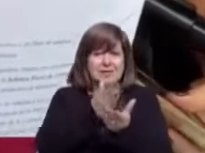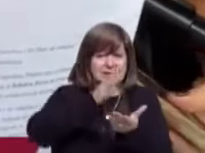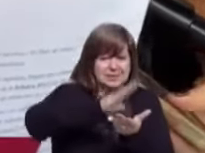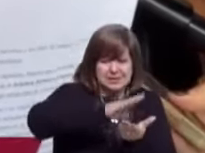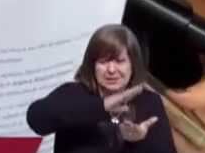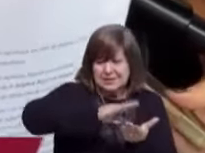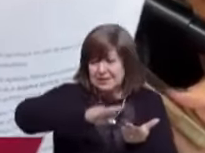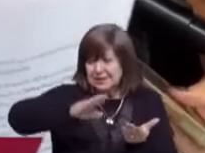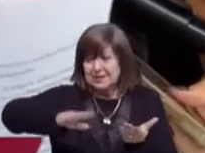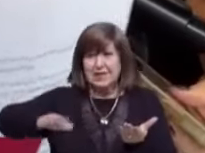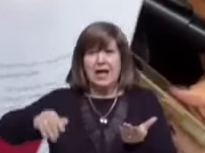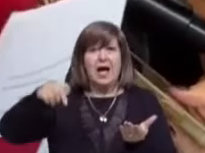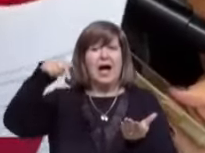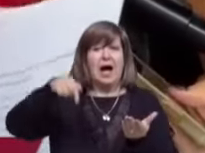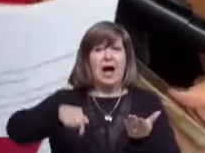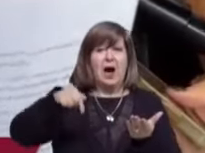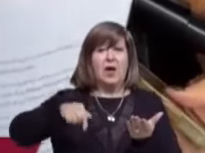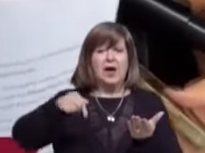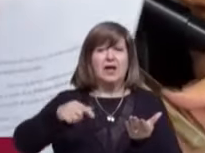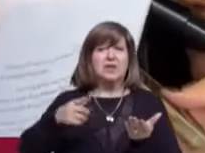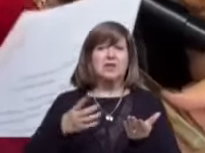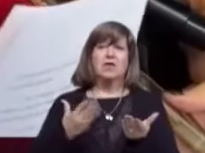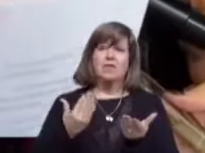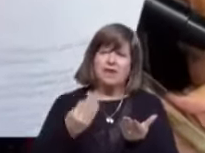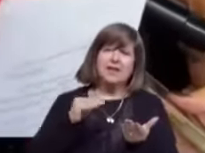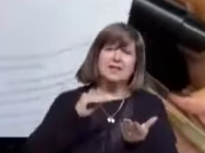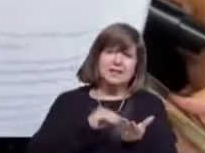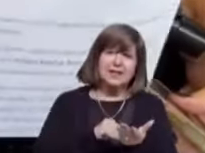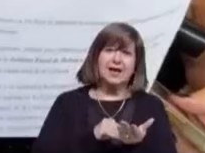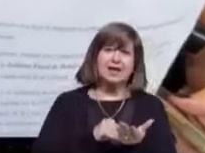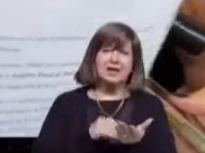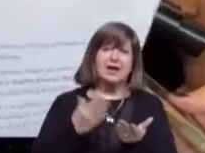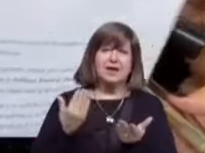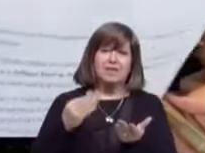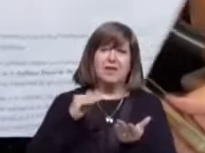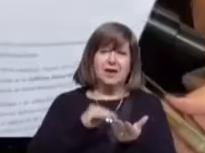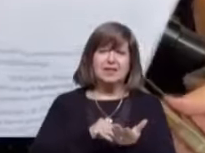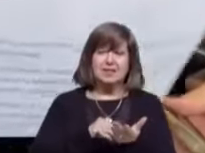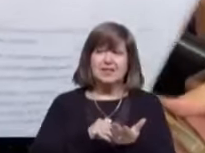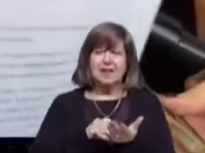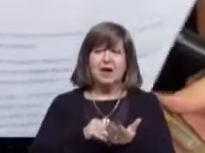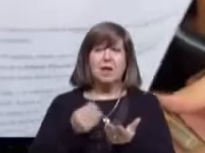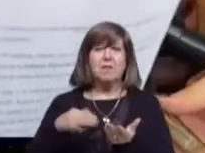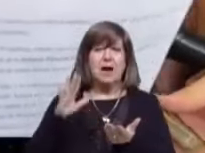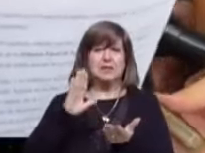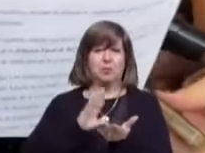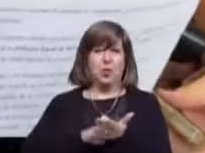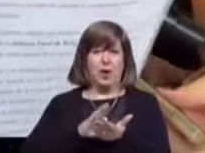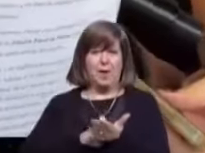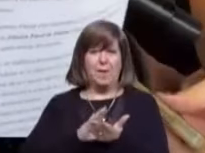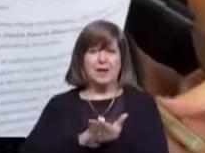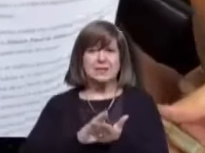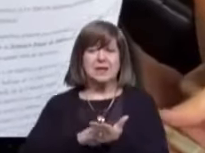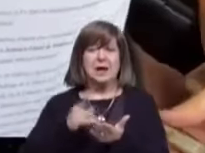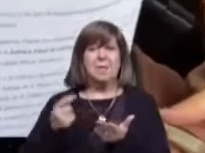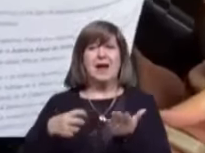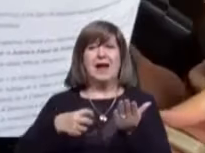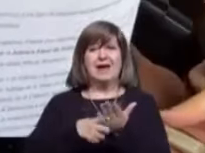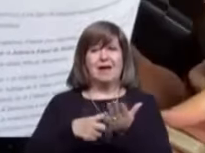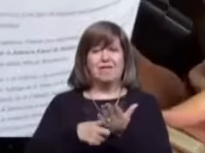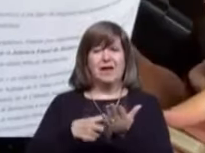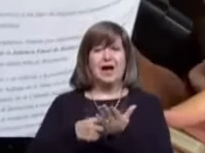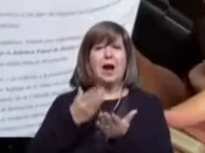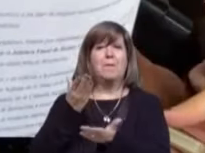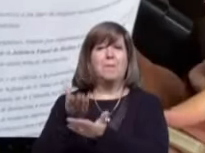que en la actualidad no se logra satisfacer el estándar convic necesario para que el Ministerio Público fiscal pueda solicitar la